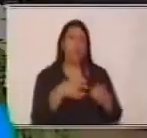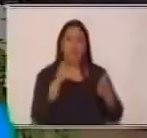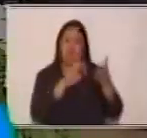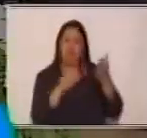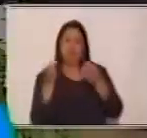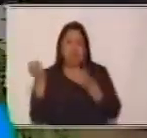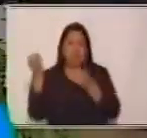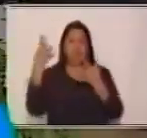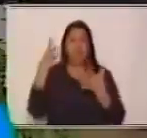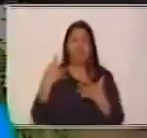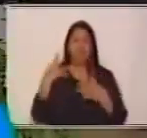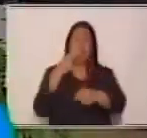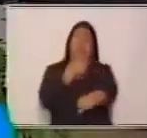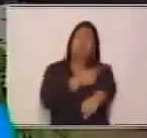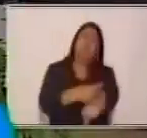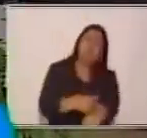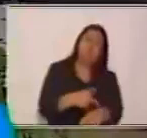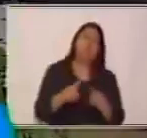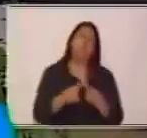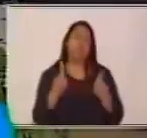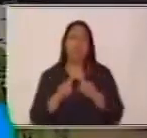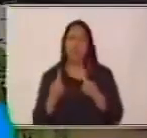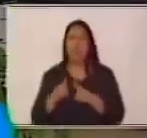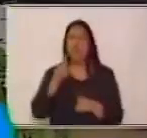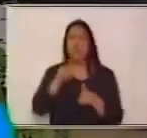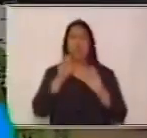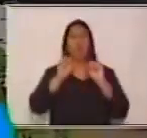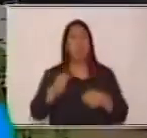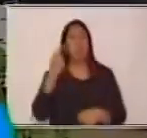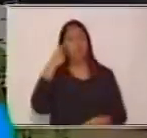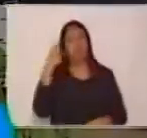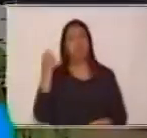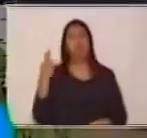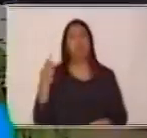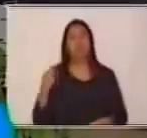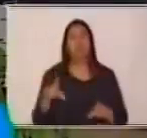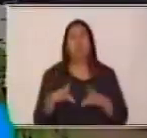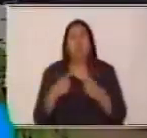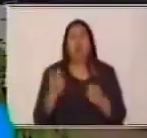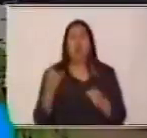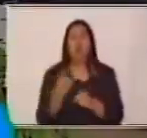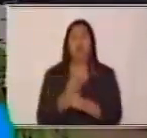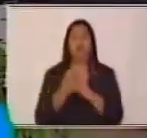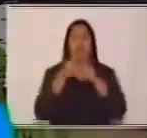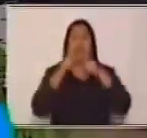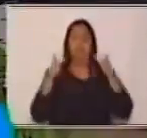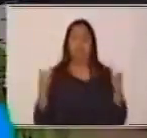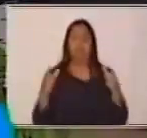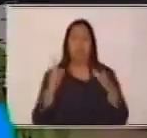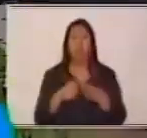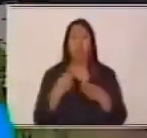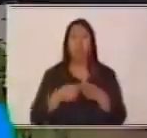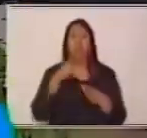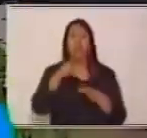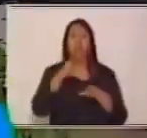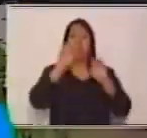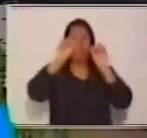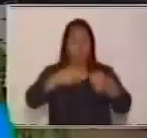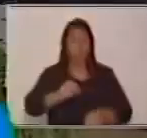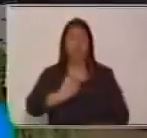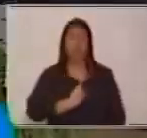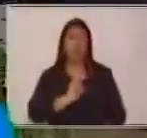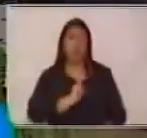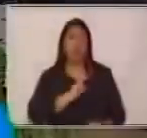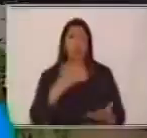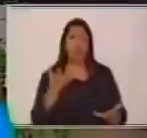informativo, tú puedas ya entender cómo están utilizando el lenguaje al momento que tú puedas identificar que te